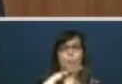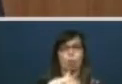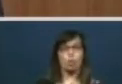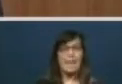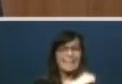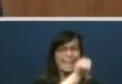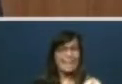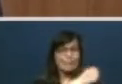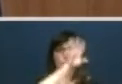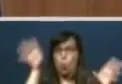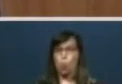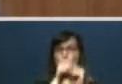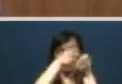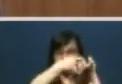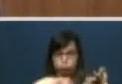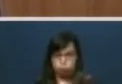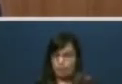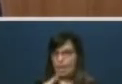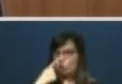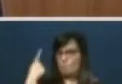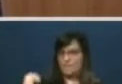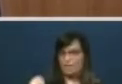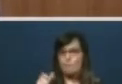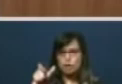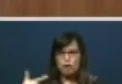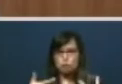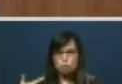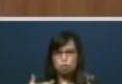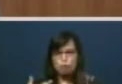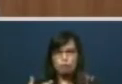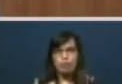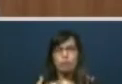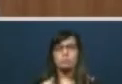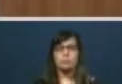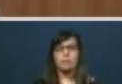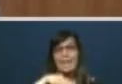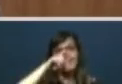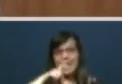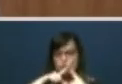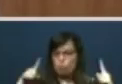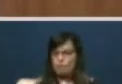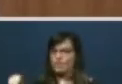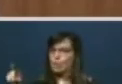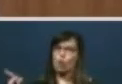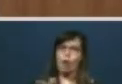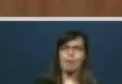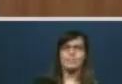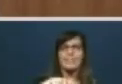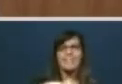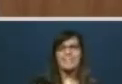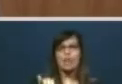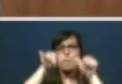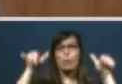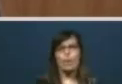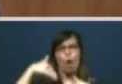unificado de víctimas que impulsamos el año pasado antes de finalizar este 2014 castilla y león' va a contar con un nuevo modelo